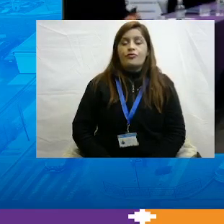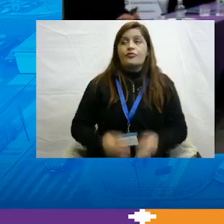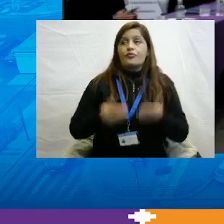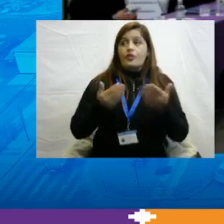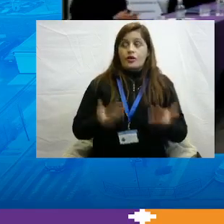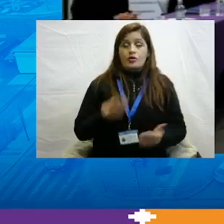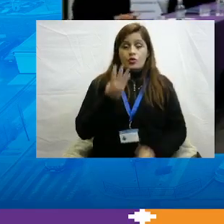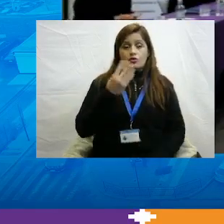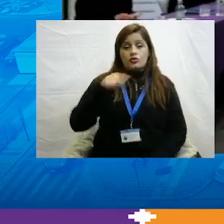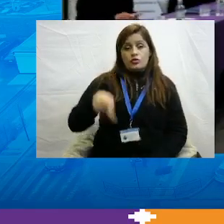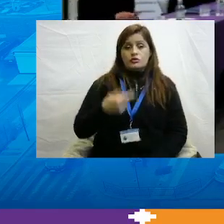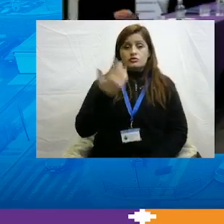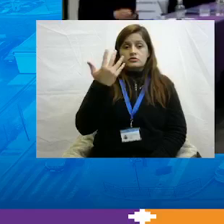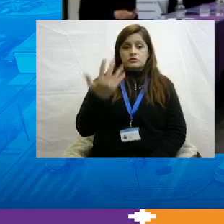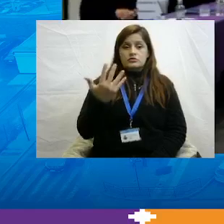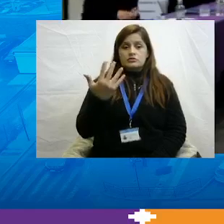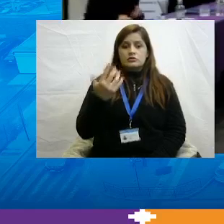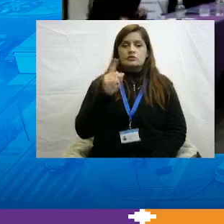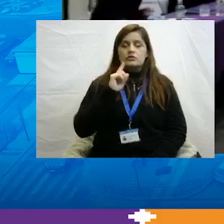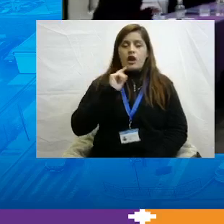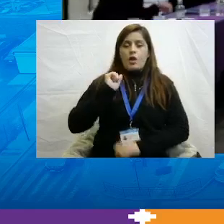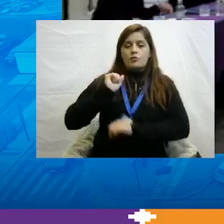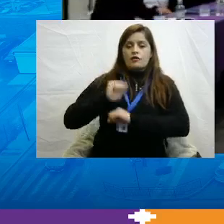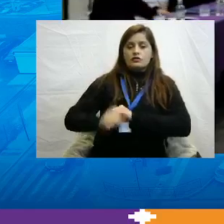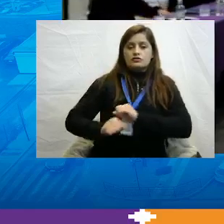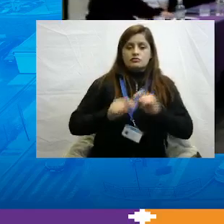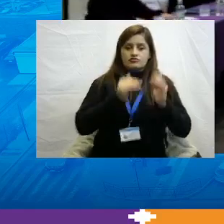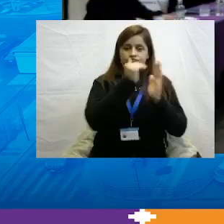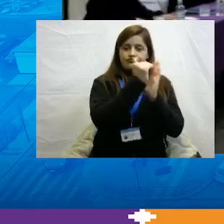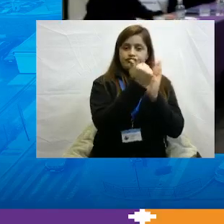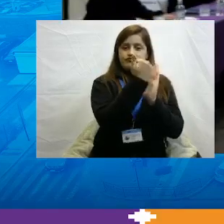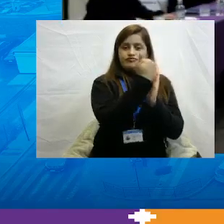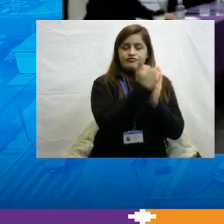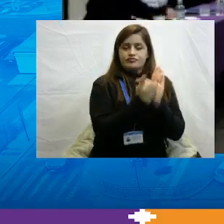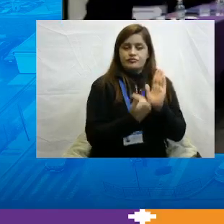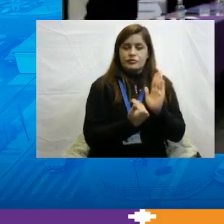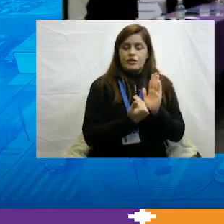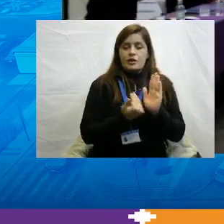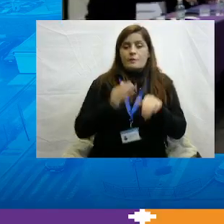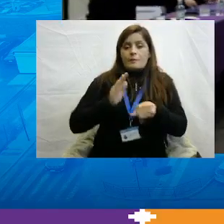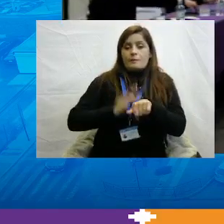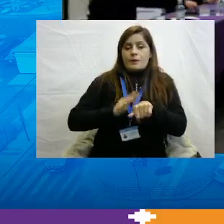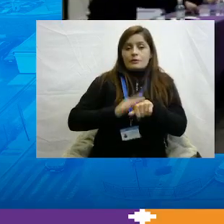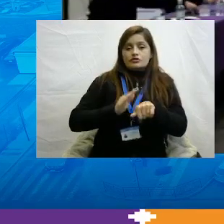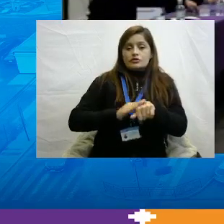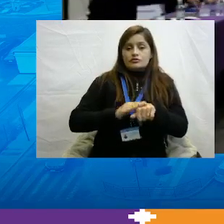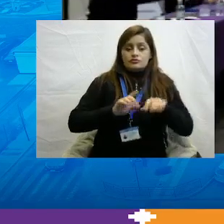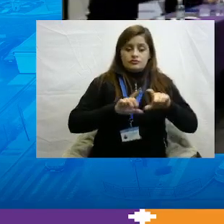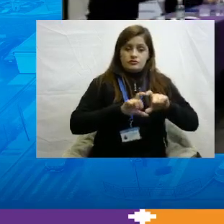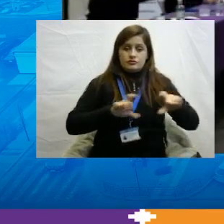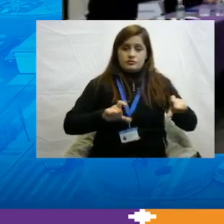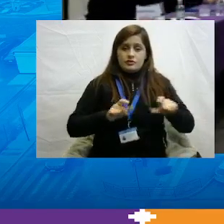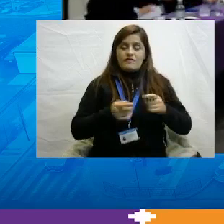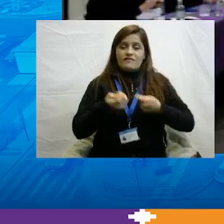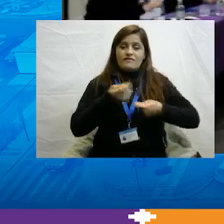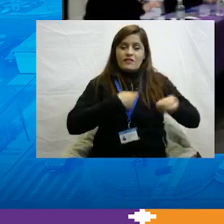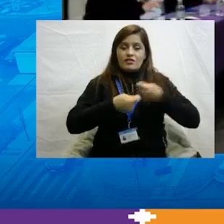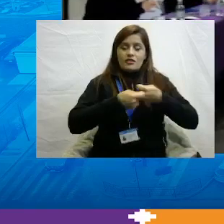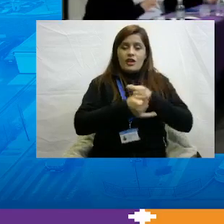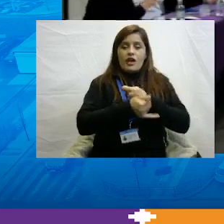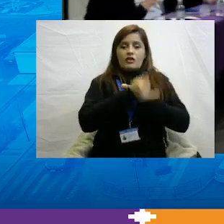al 4.5, aprobación del listado de renovación de patente, alcohol, segundo semestre. Gracias, Luis. Concejal